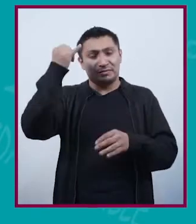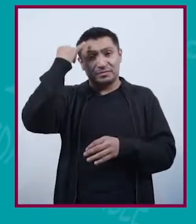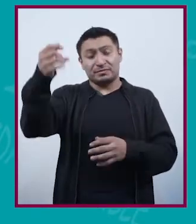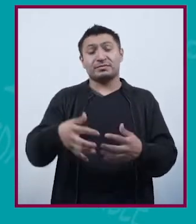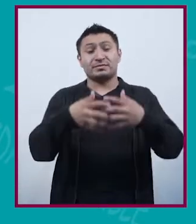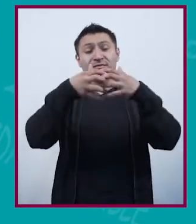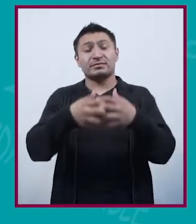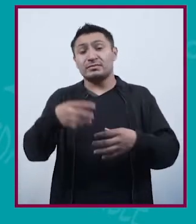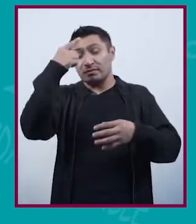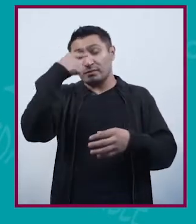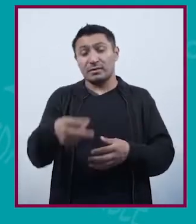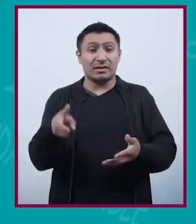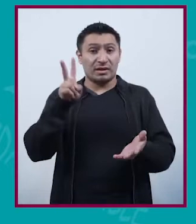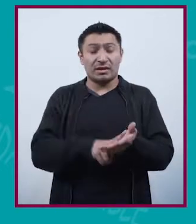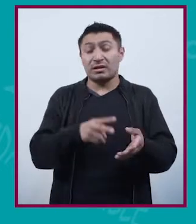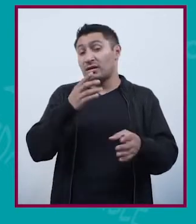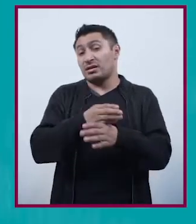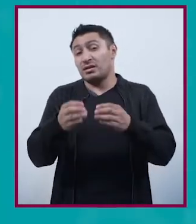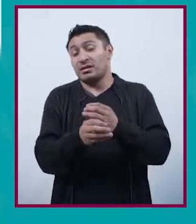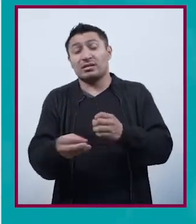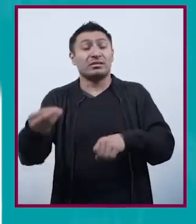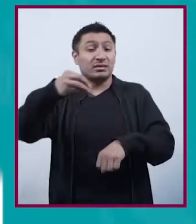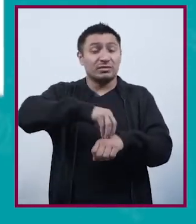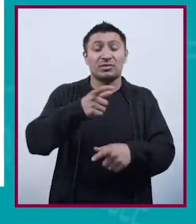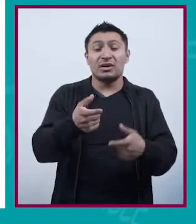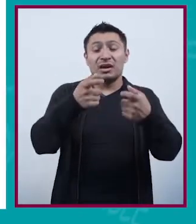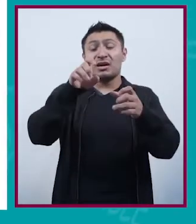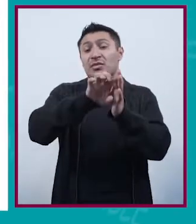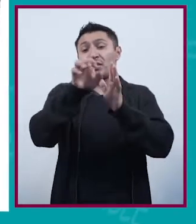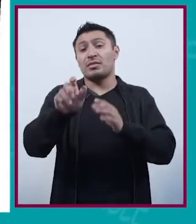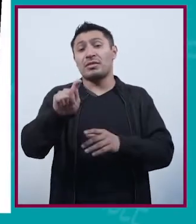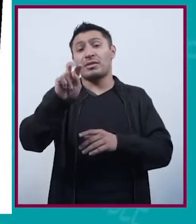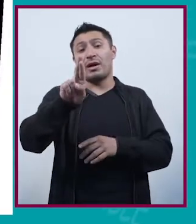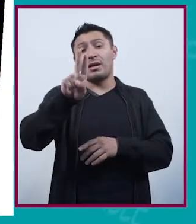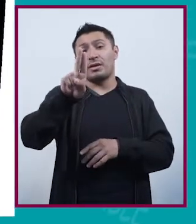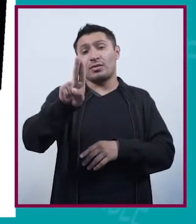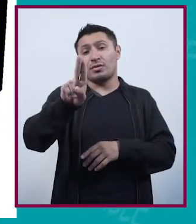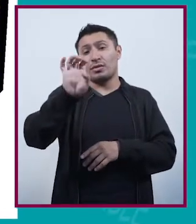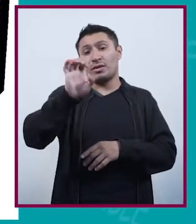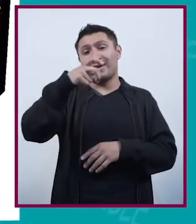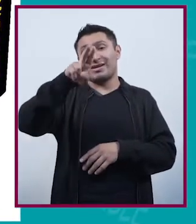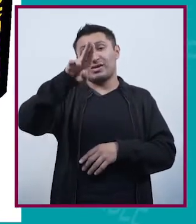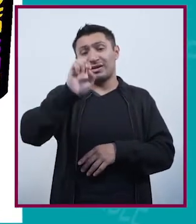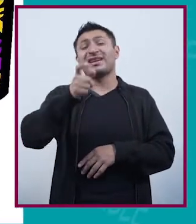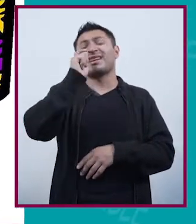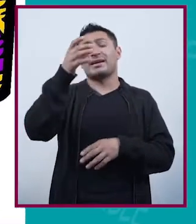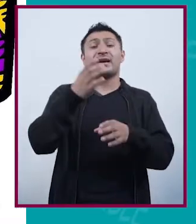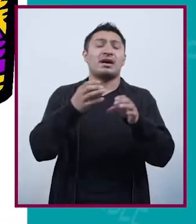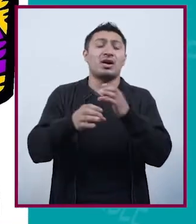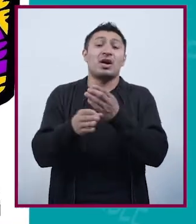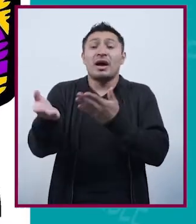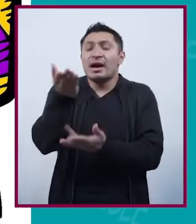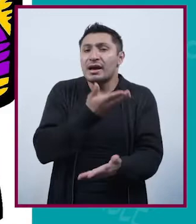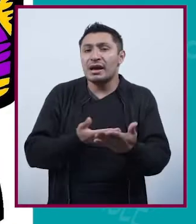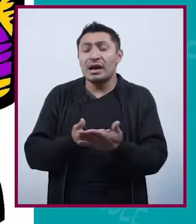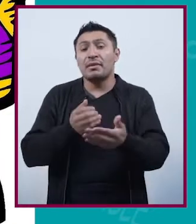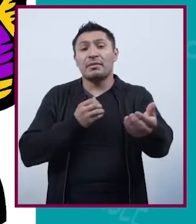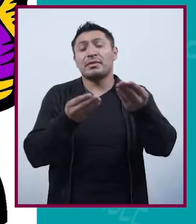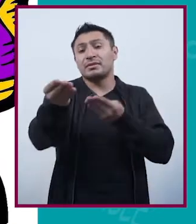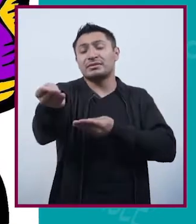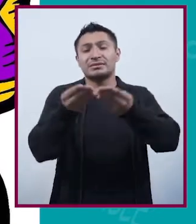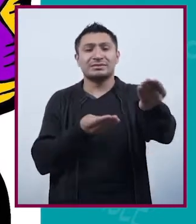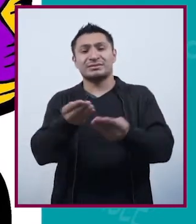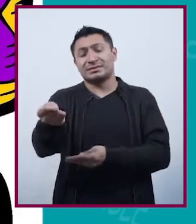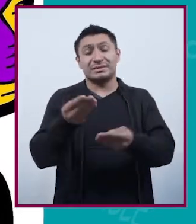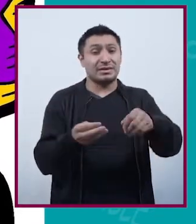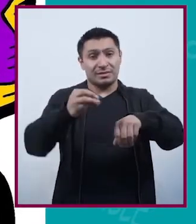ideó sistemas para otorgarle valor a las cosas. Por ejemplo, el trueque, que consiste en intercambiar bienes o servicios de común acuerdo